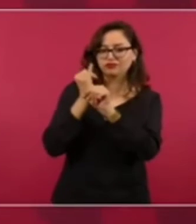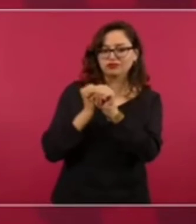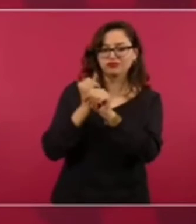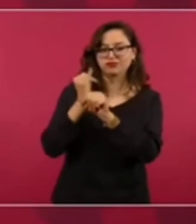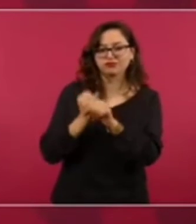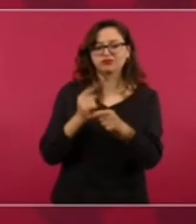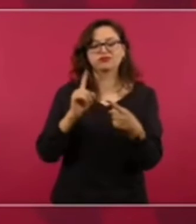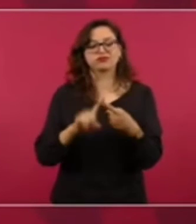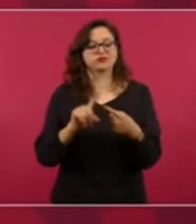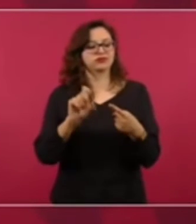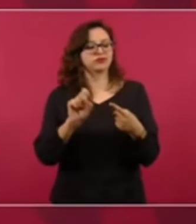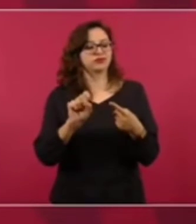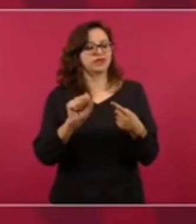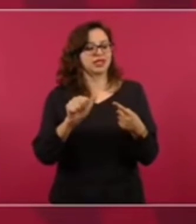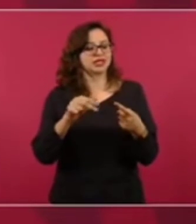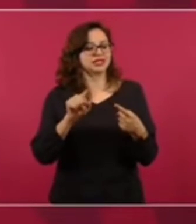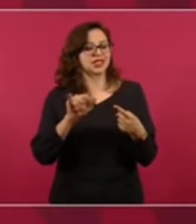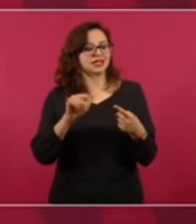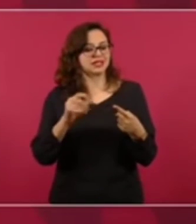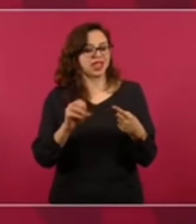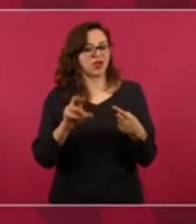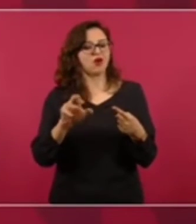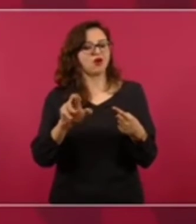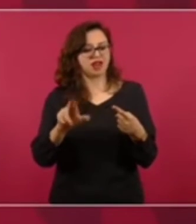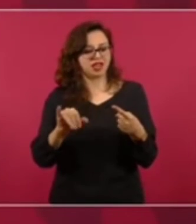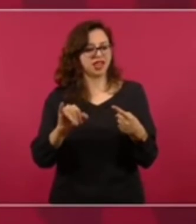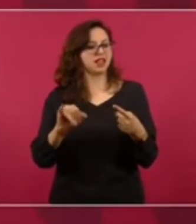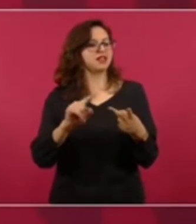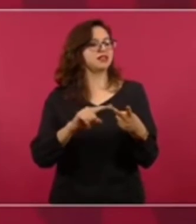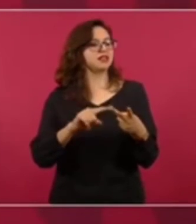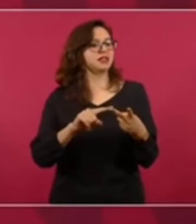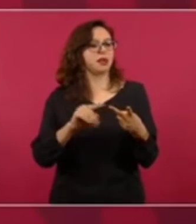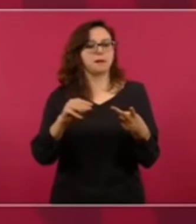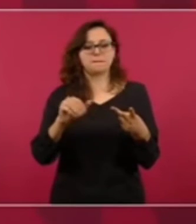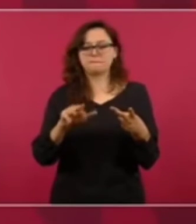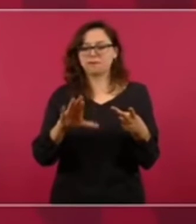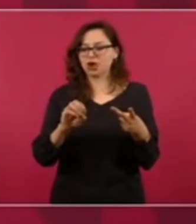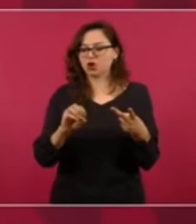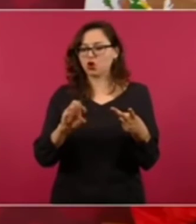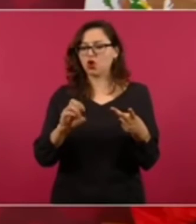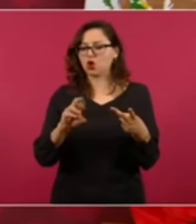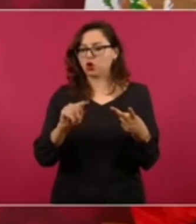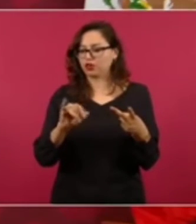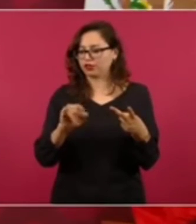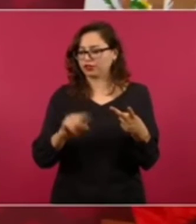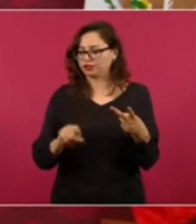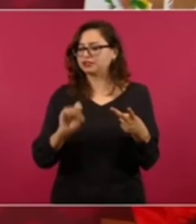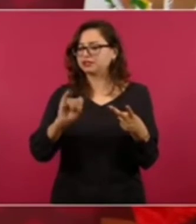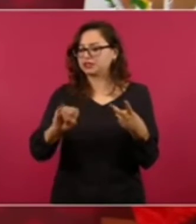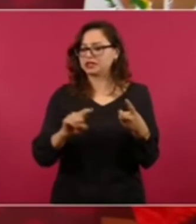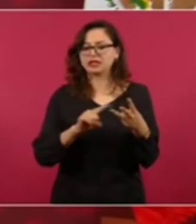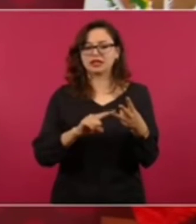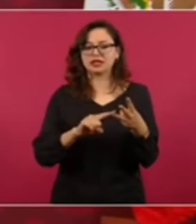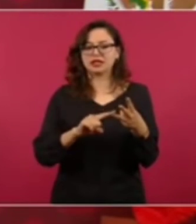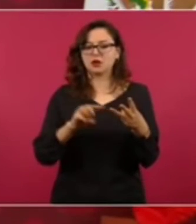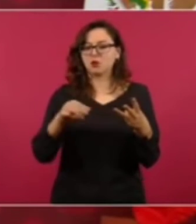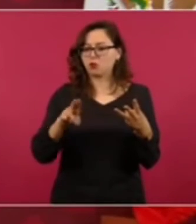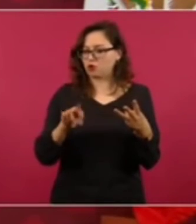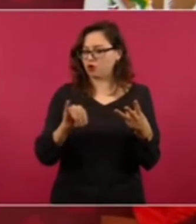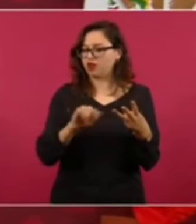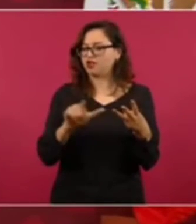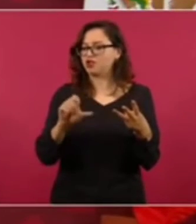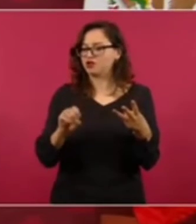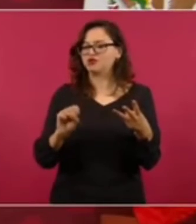Santiago Krill a favor, Marco Cortés a favor, Murillo Karam a favor.